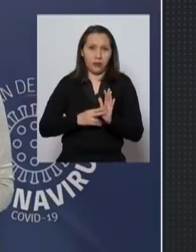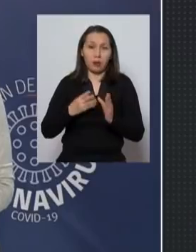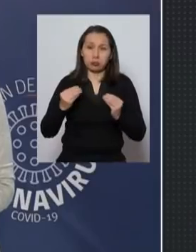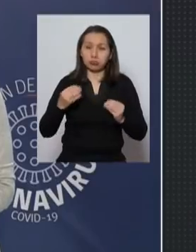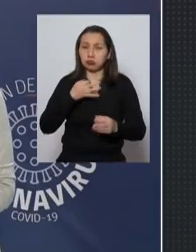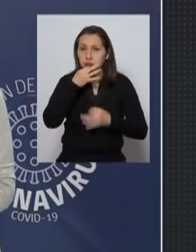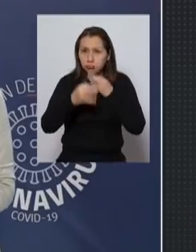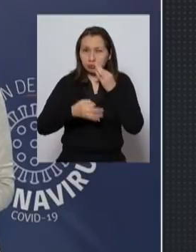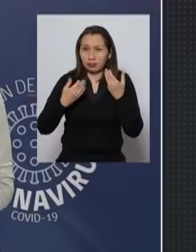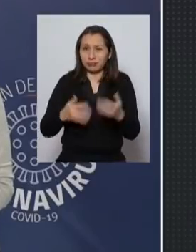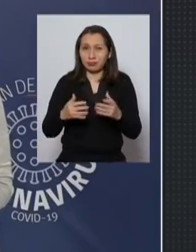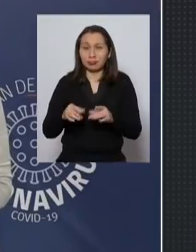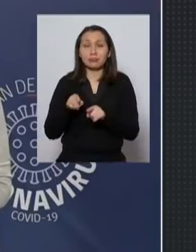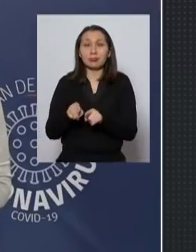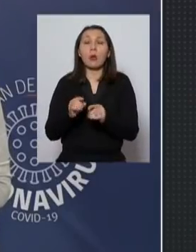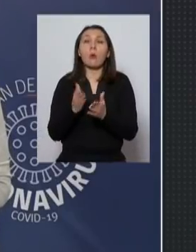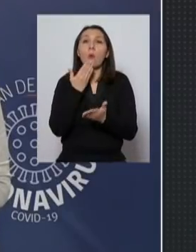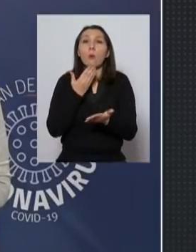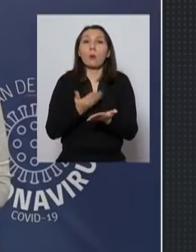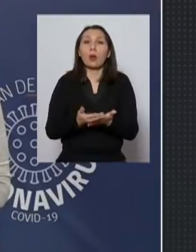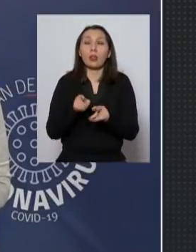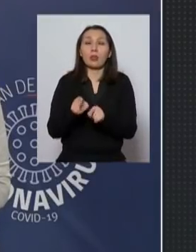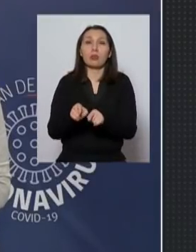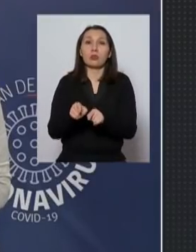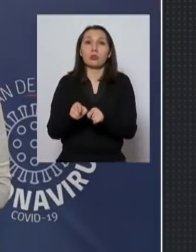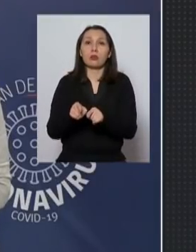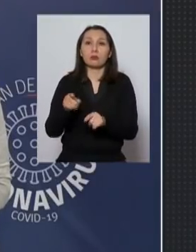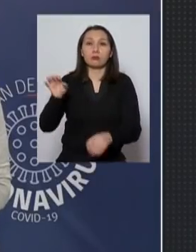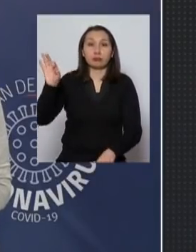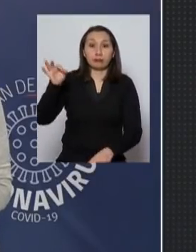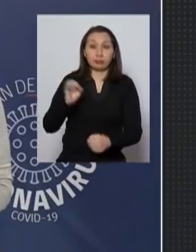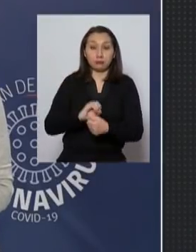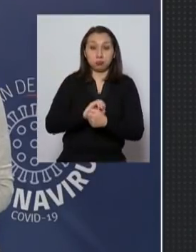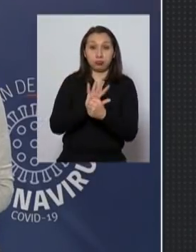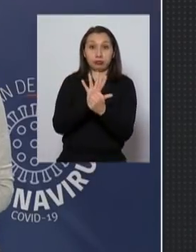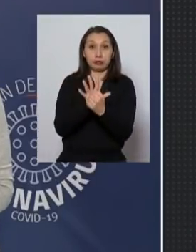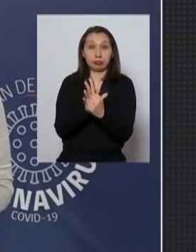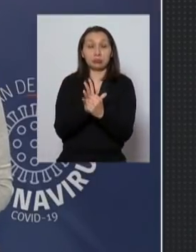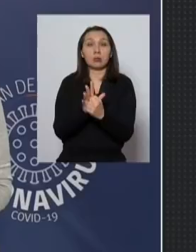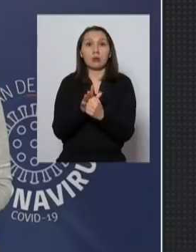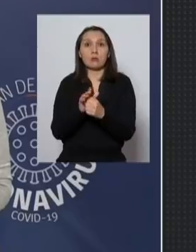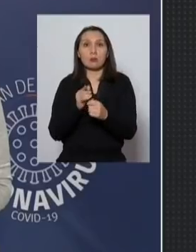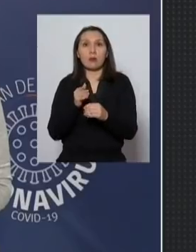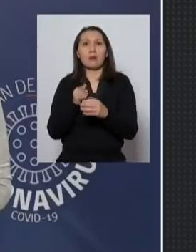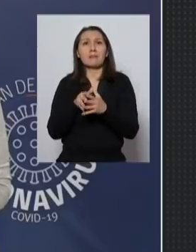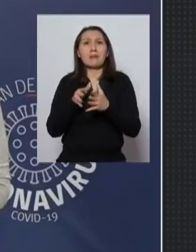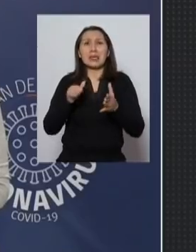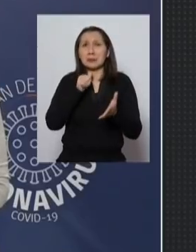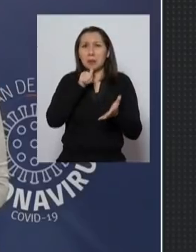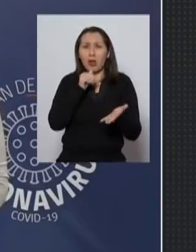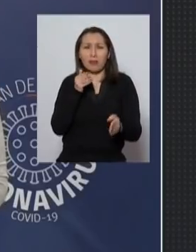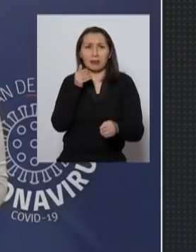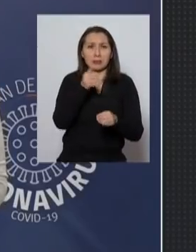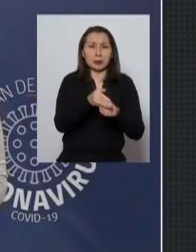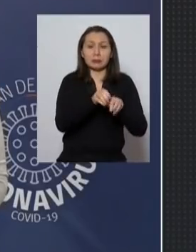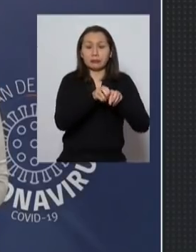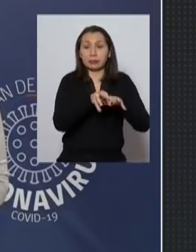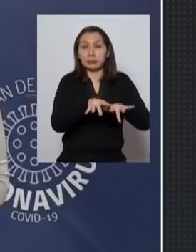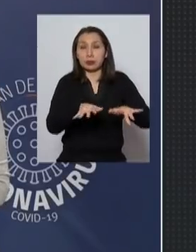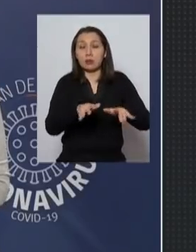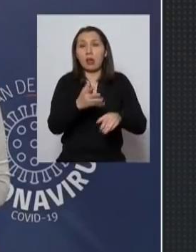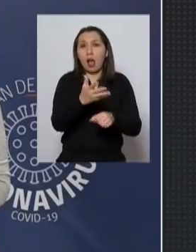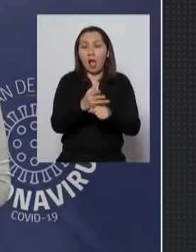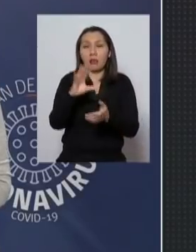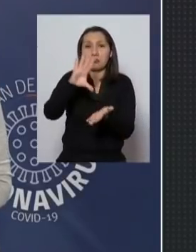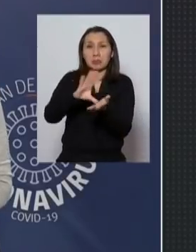veces, que en la medida en que el virus alcanza a lugares más vulnerables, donde hay inmigrantes,